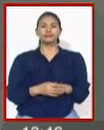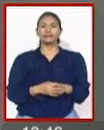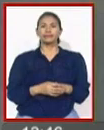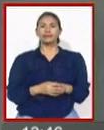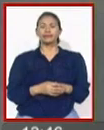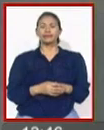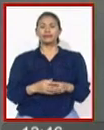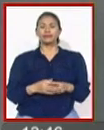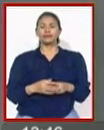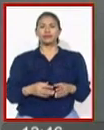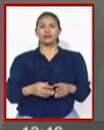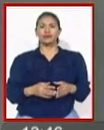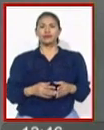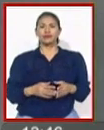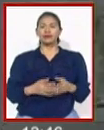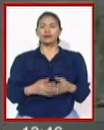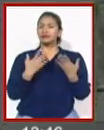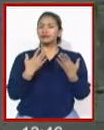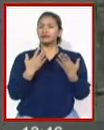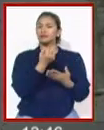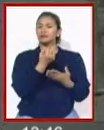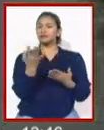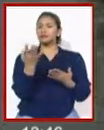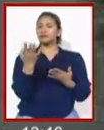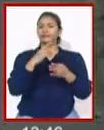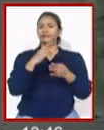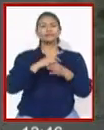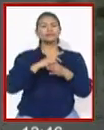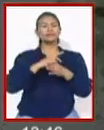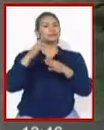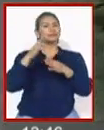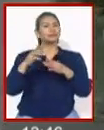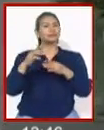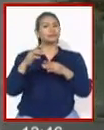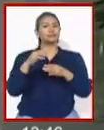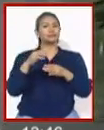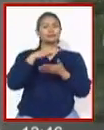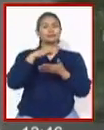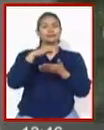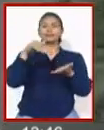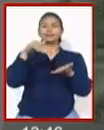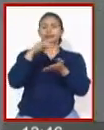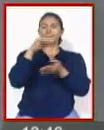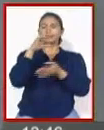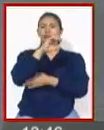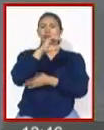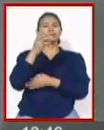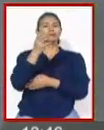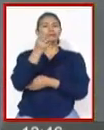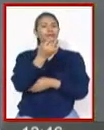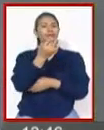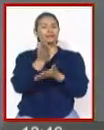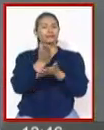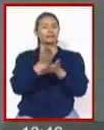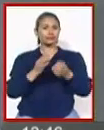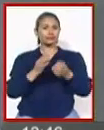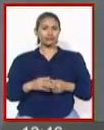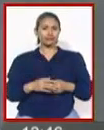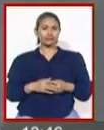algunas repercusiones en la ciudad de Cochabamba. Alguna parte de